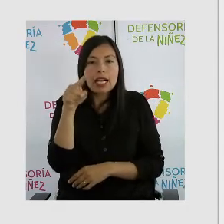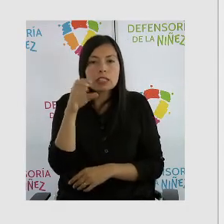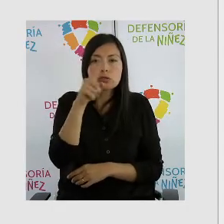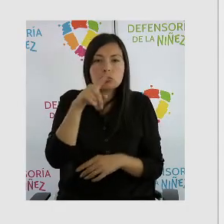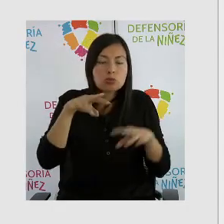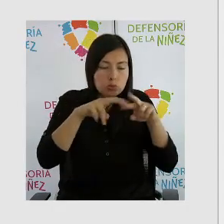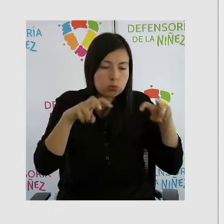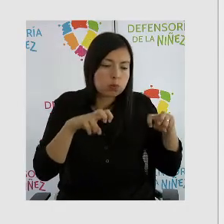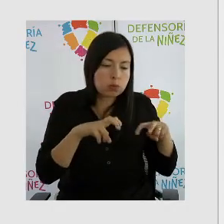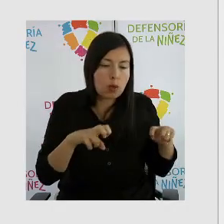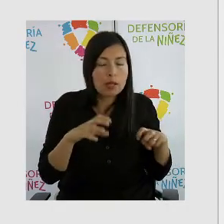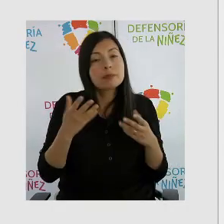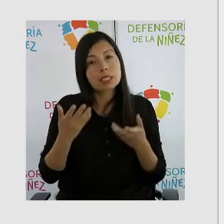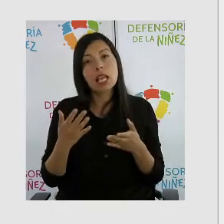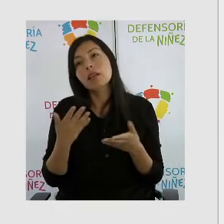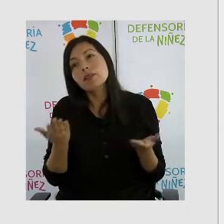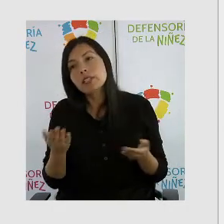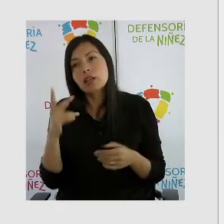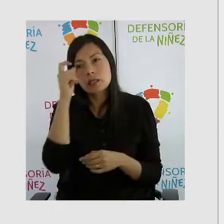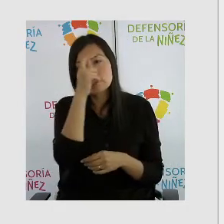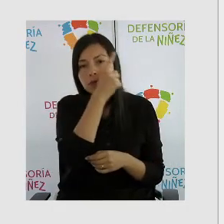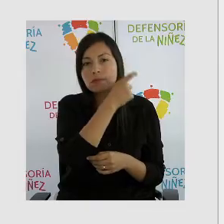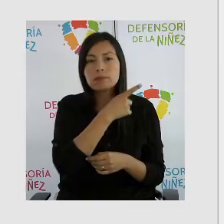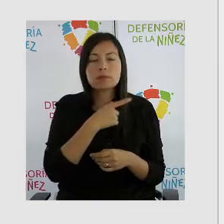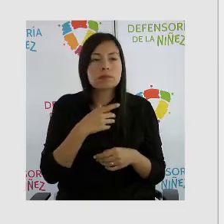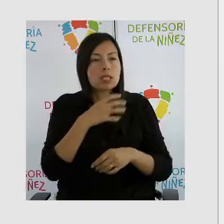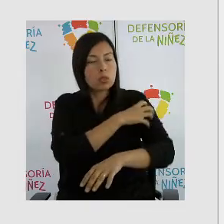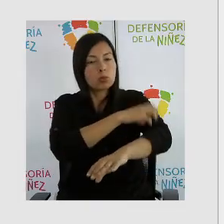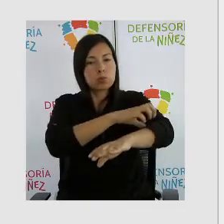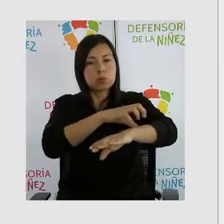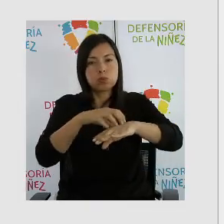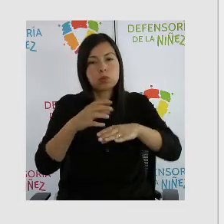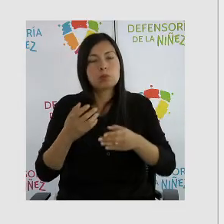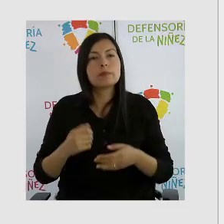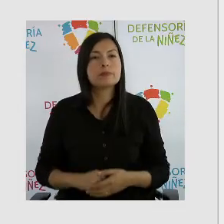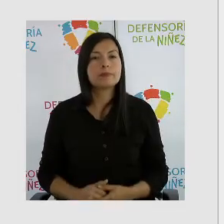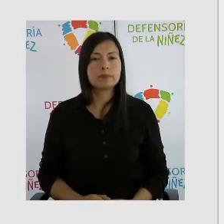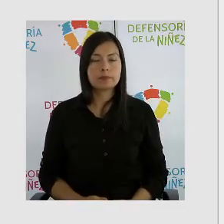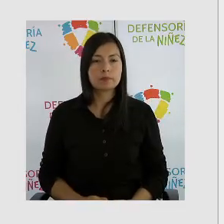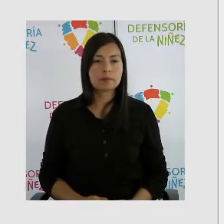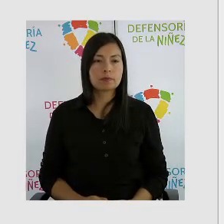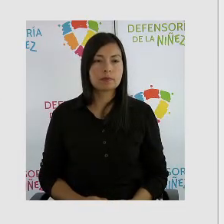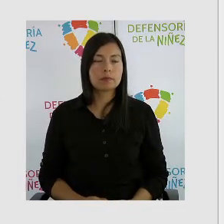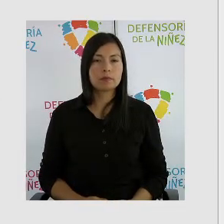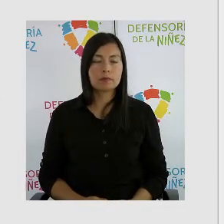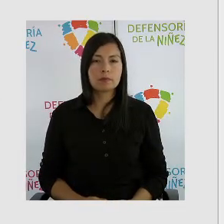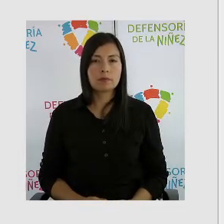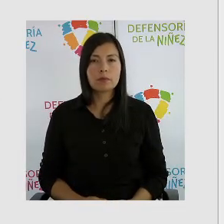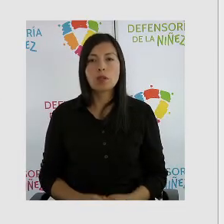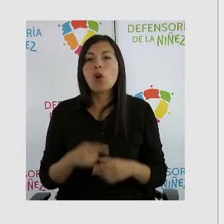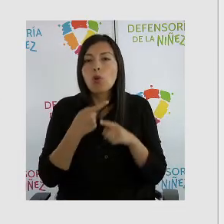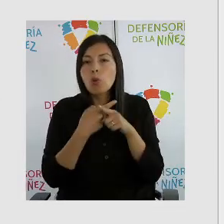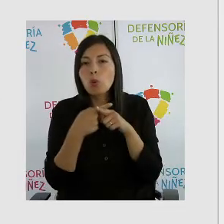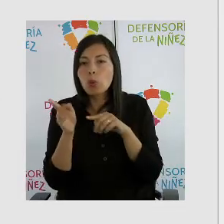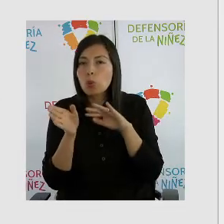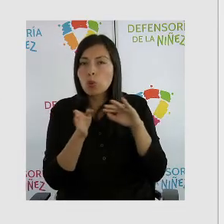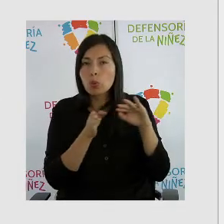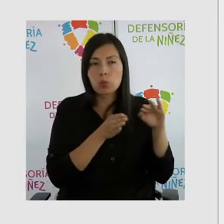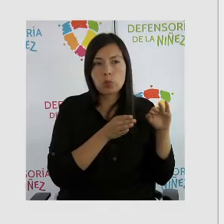de las dificultades que la no distribución territorial a nivel nacional implica. Luego